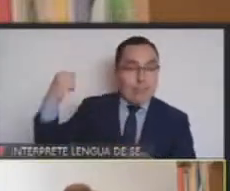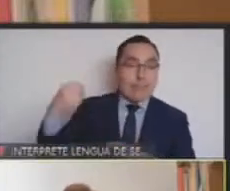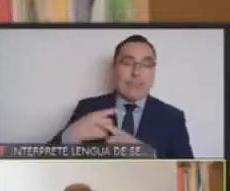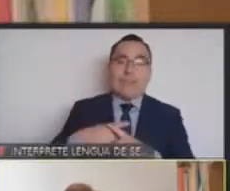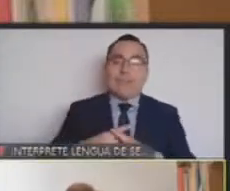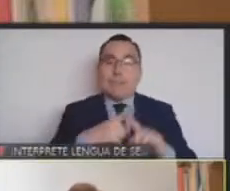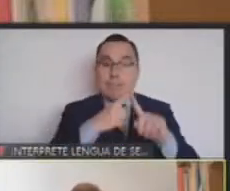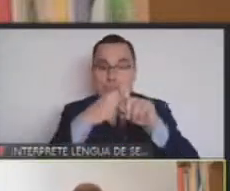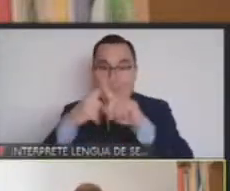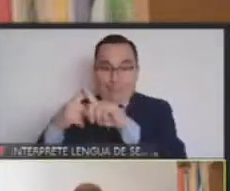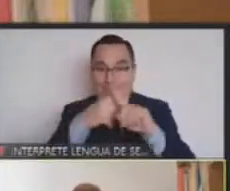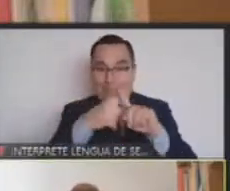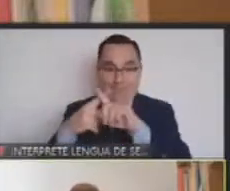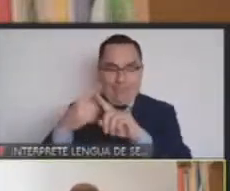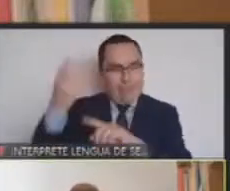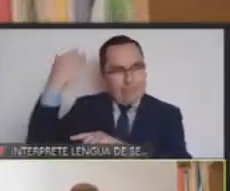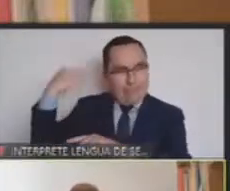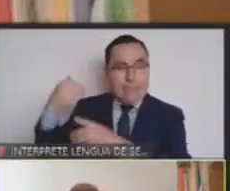una excesiva